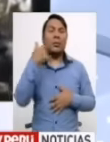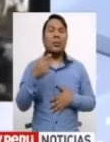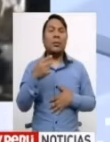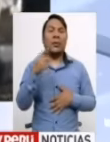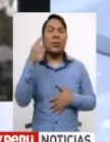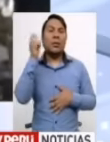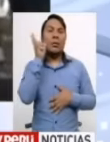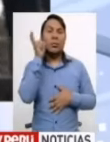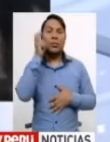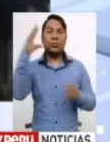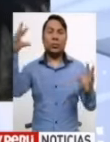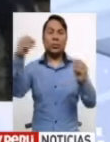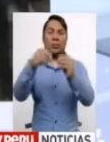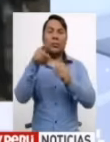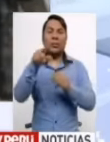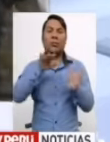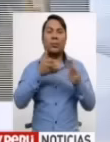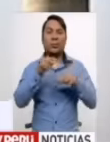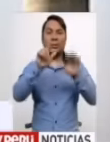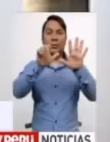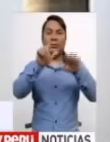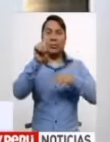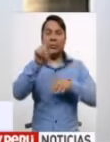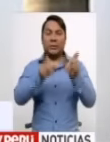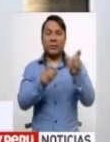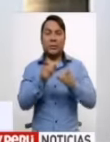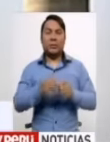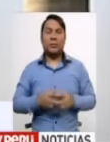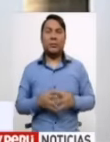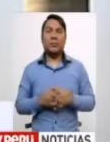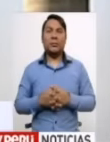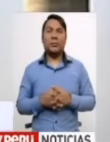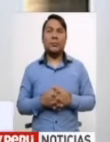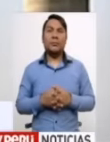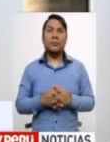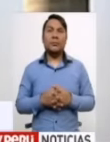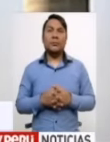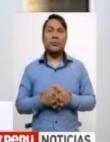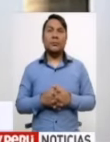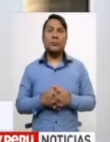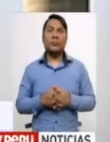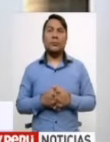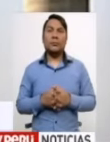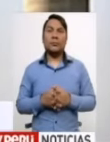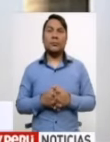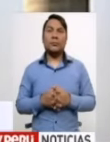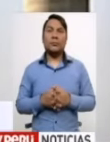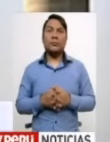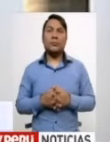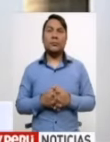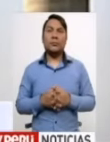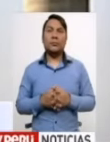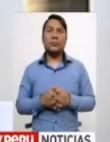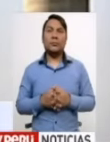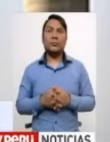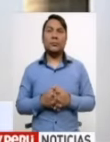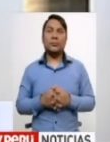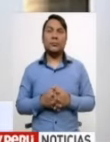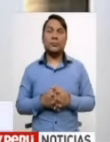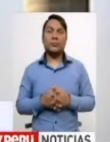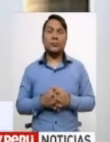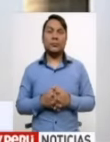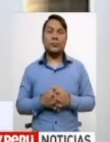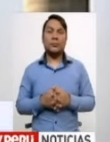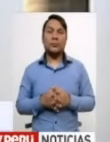noche cuando murieron 71 personas. Vectores, señorita, vectores a la pista. La señal radar se perdió, no lo